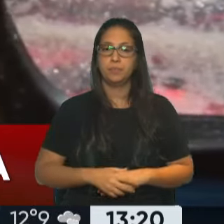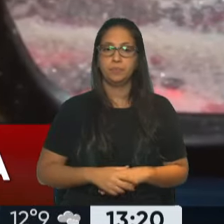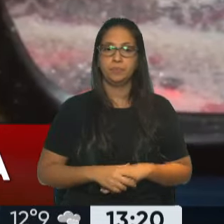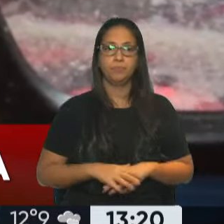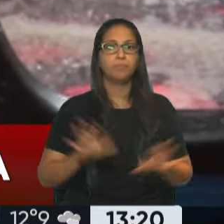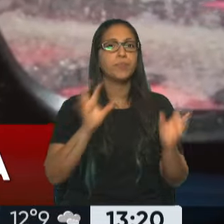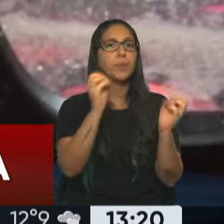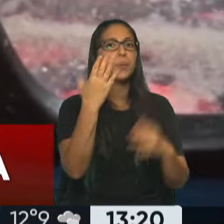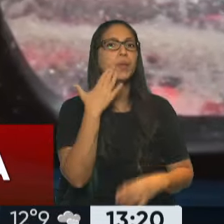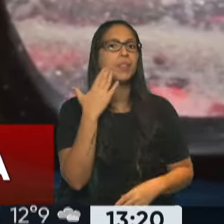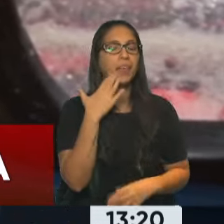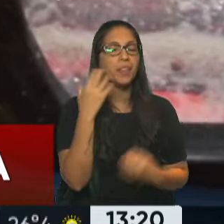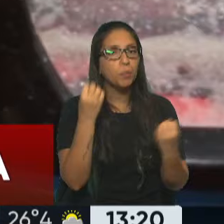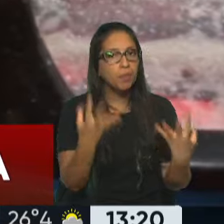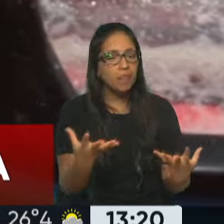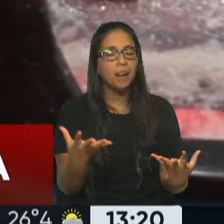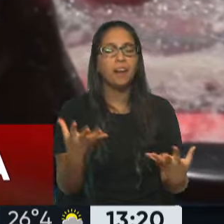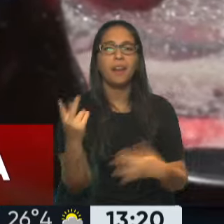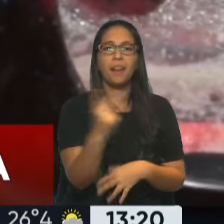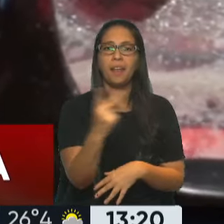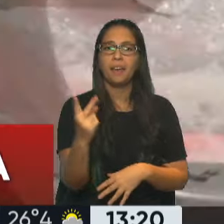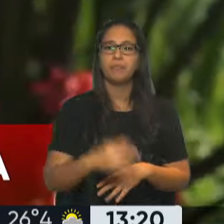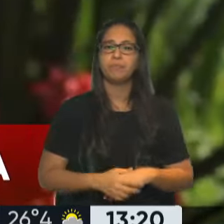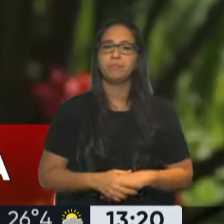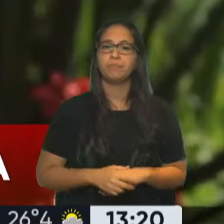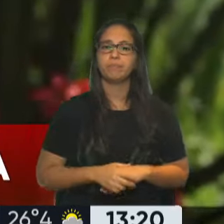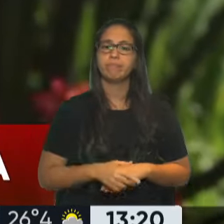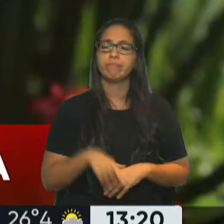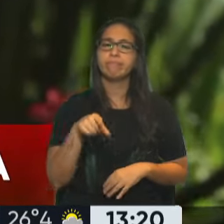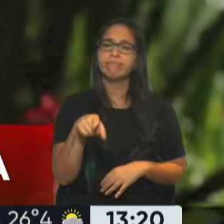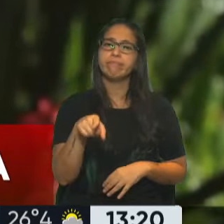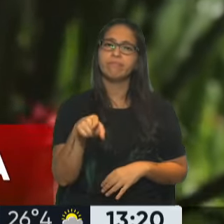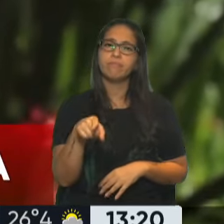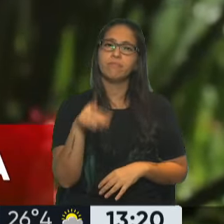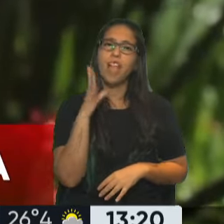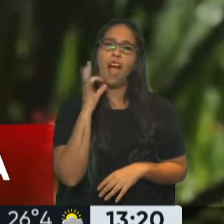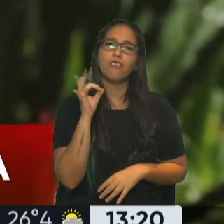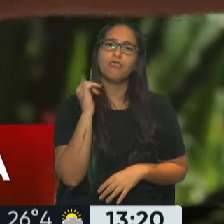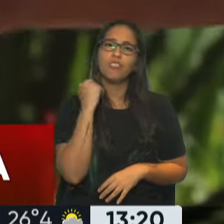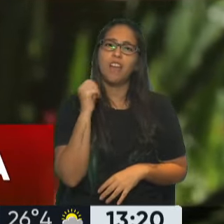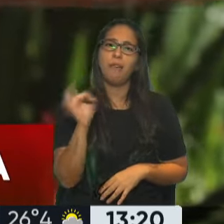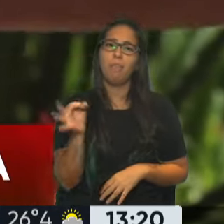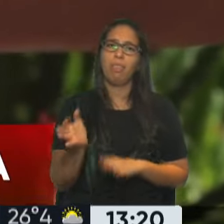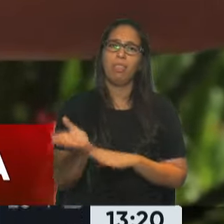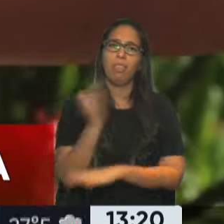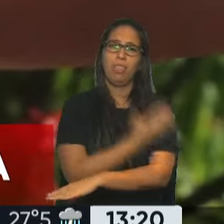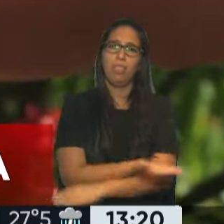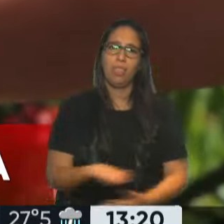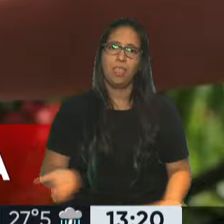Muy buenas tardes, ¿cómo le va a ustedes? Bien. Bueno, esto era algo que se preveía debido, ajá, a que